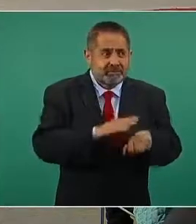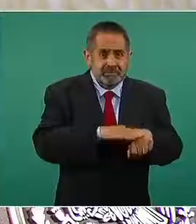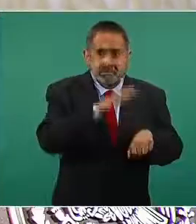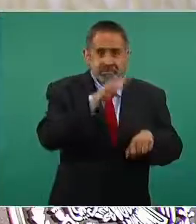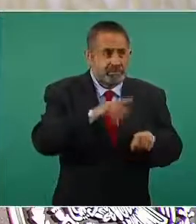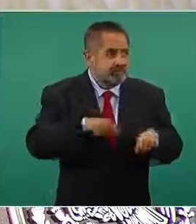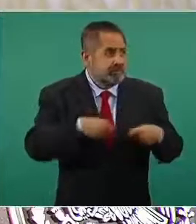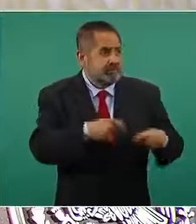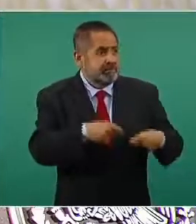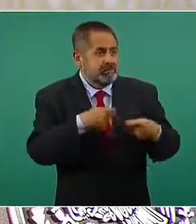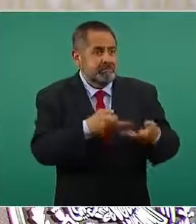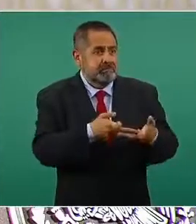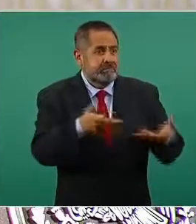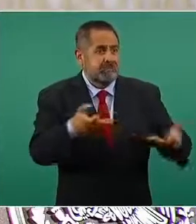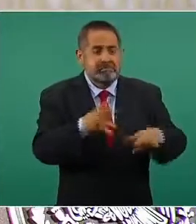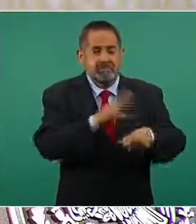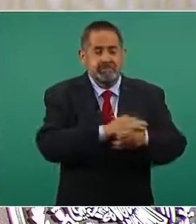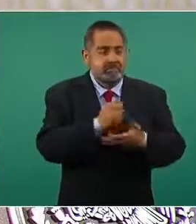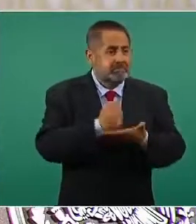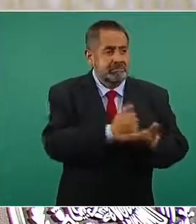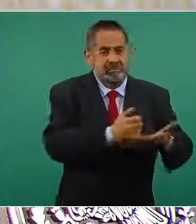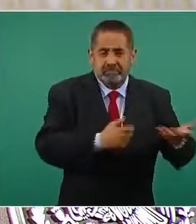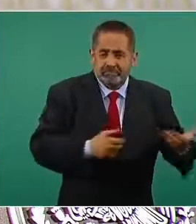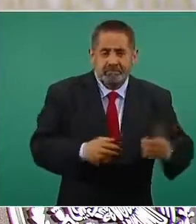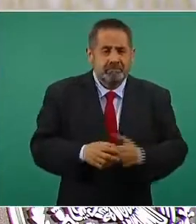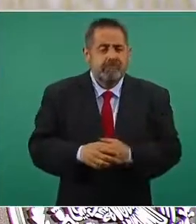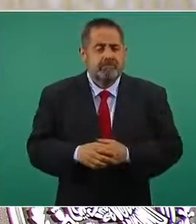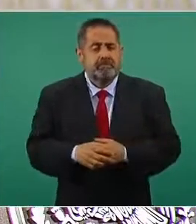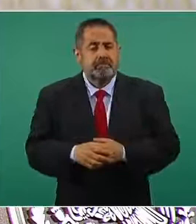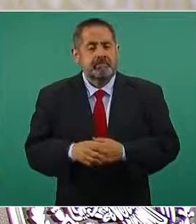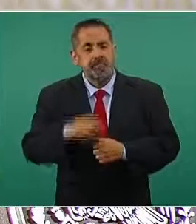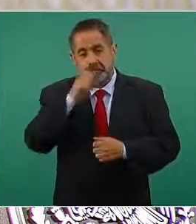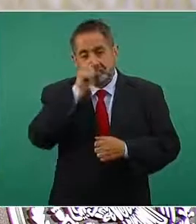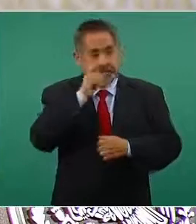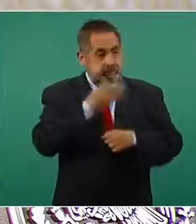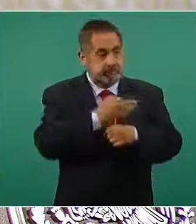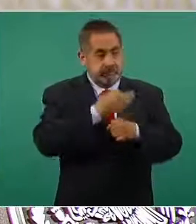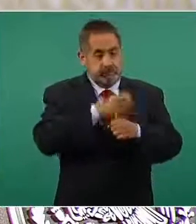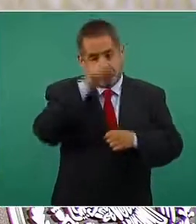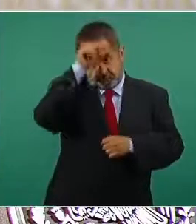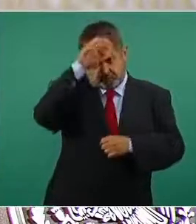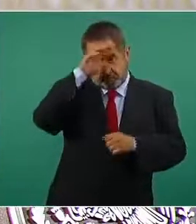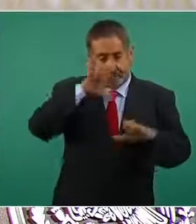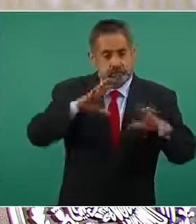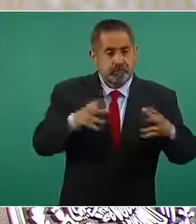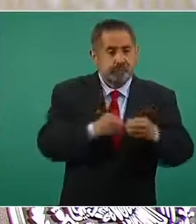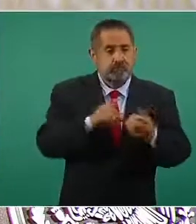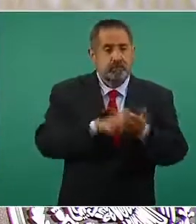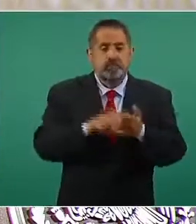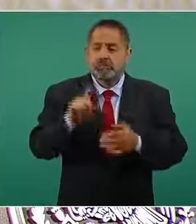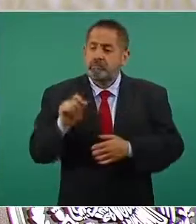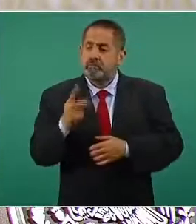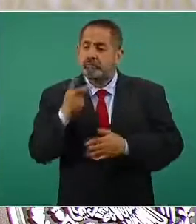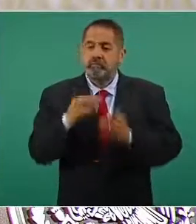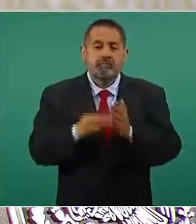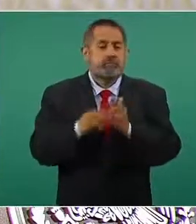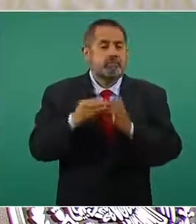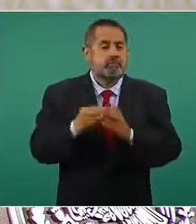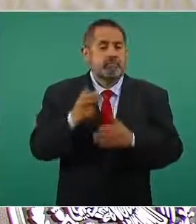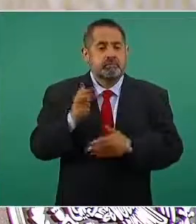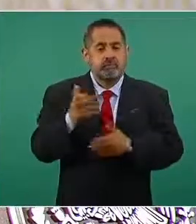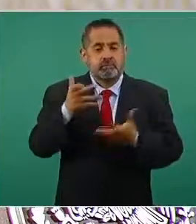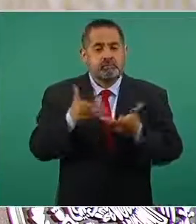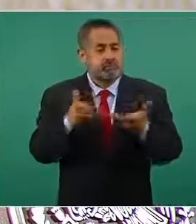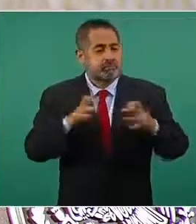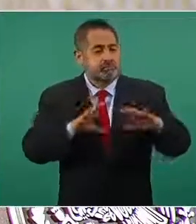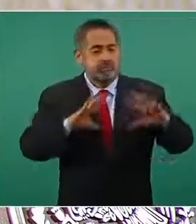117.6. Y la superficie vigente en concesiones mineras actuales es de 21 millones de hectáreas, si